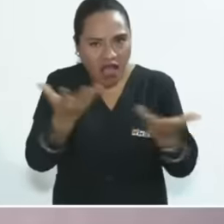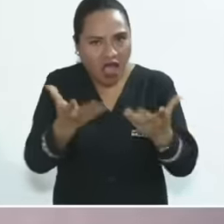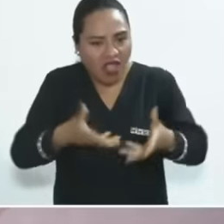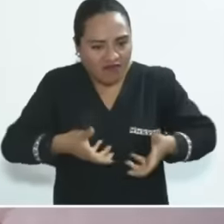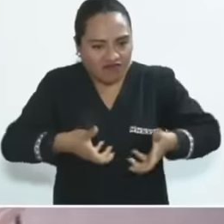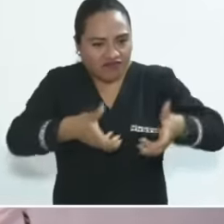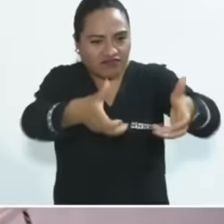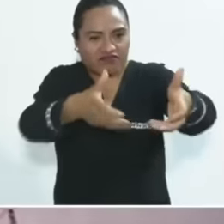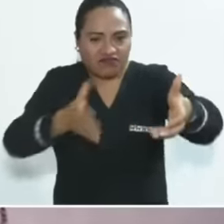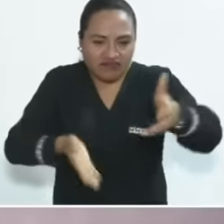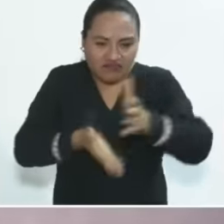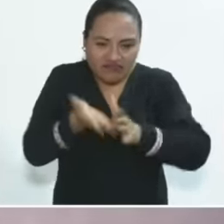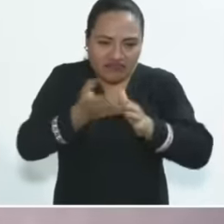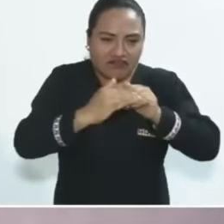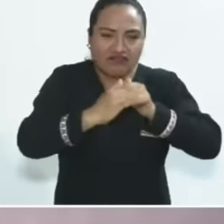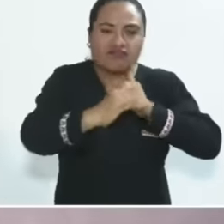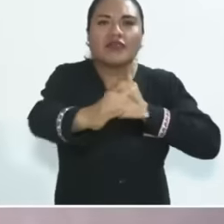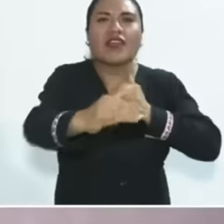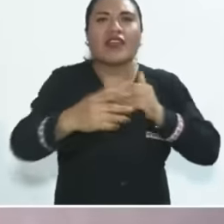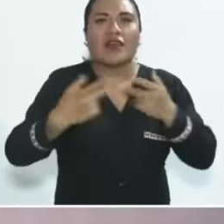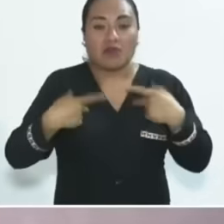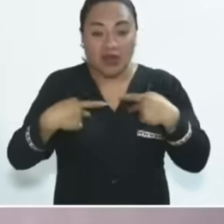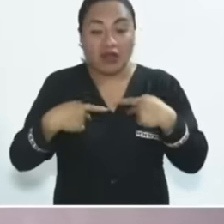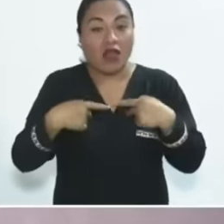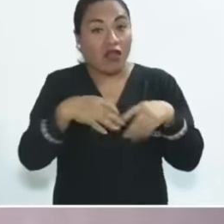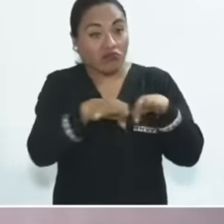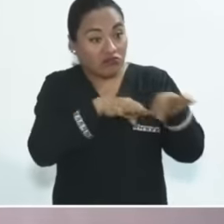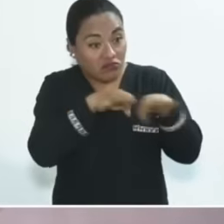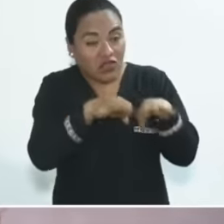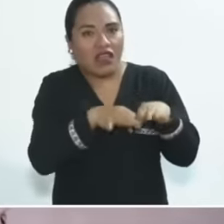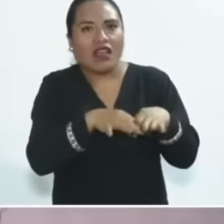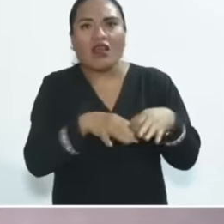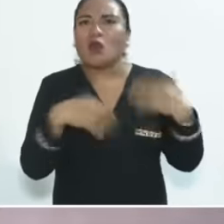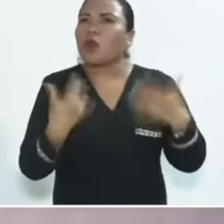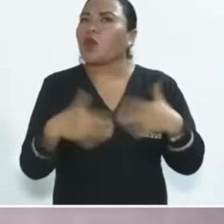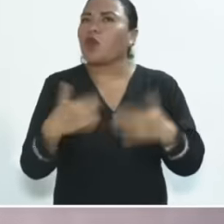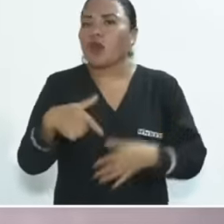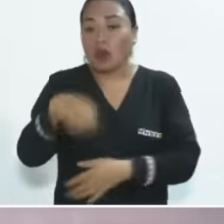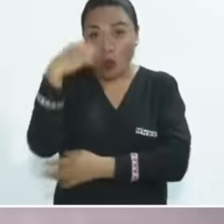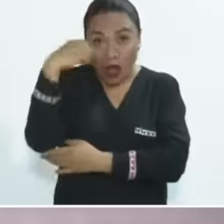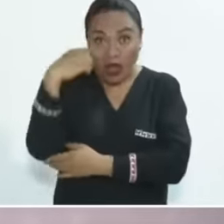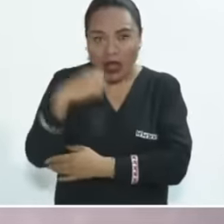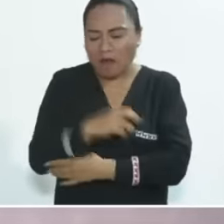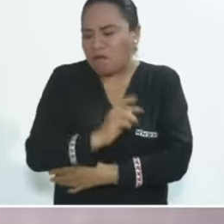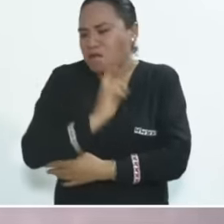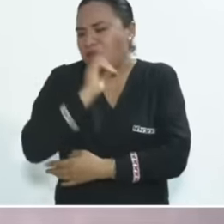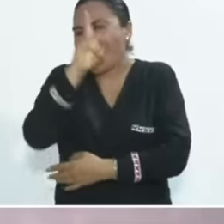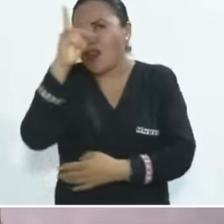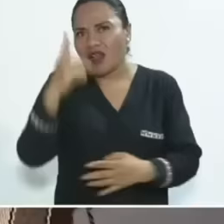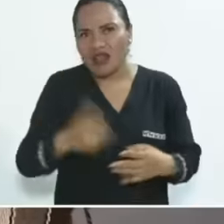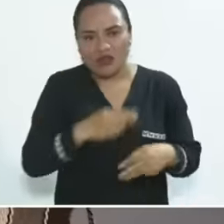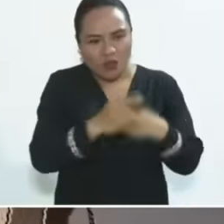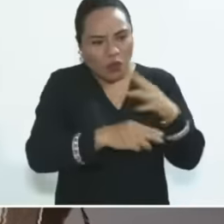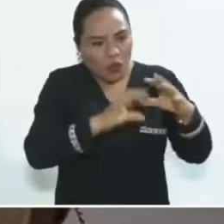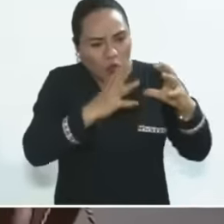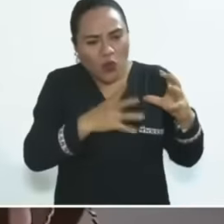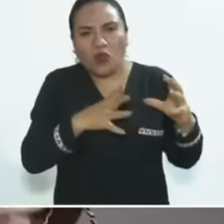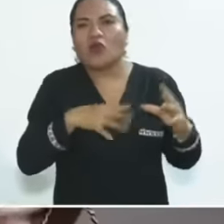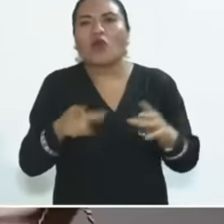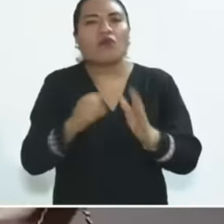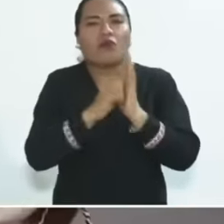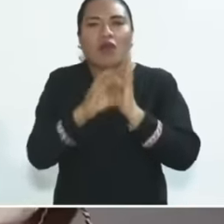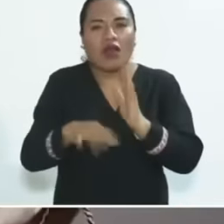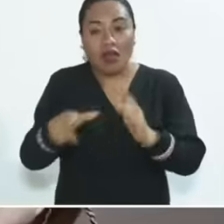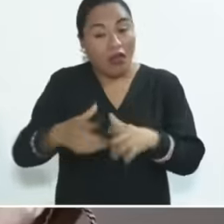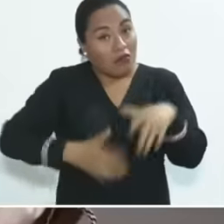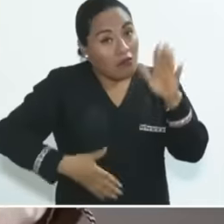los trabajadores de la construcción de Oaxaca son de los mejores del mundo cuando se van